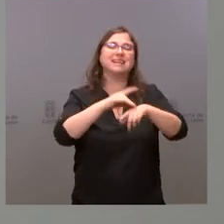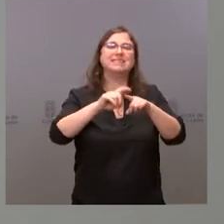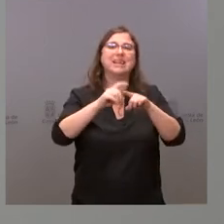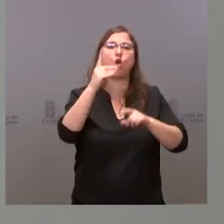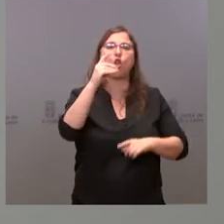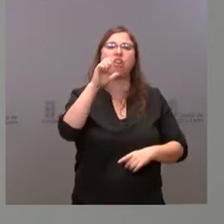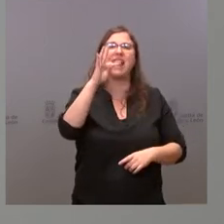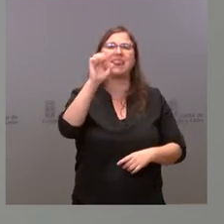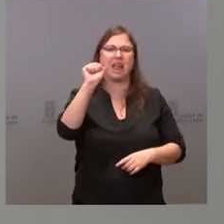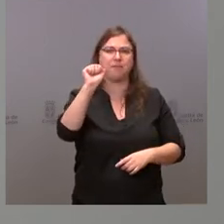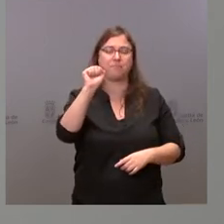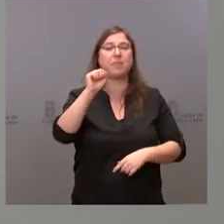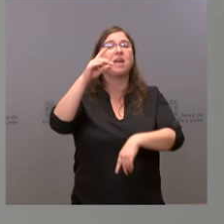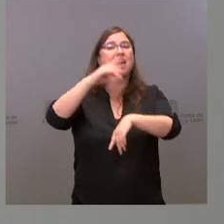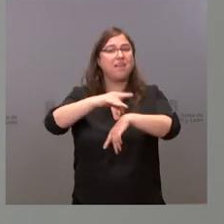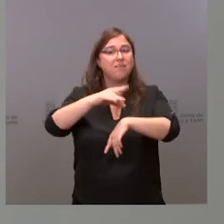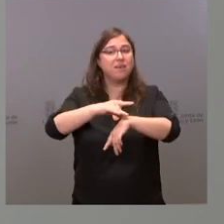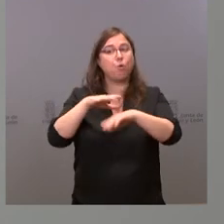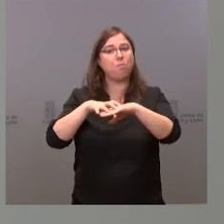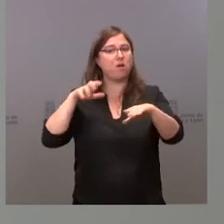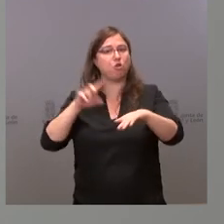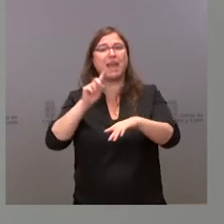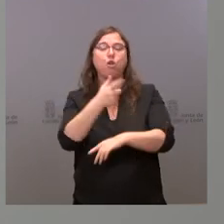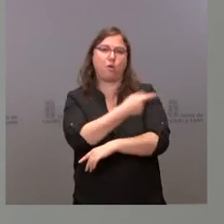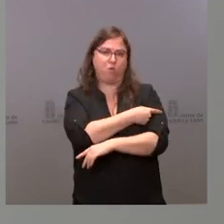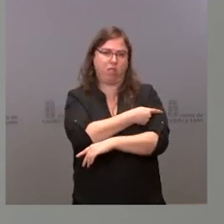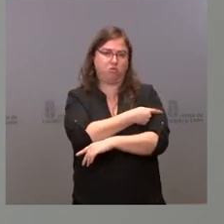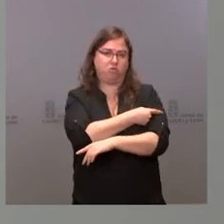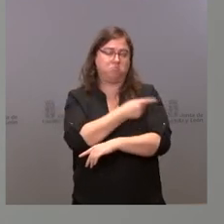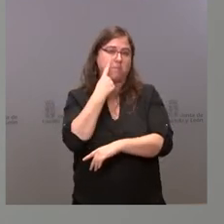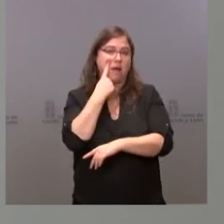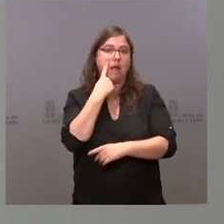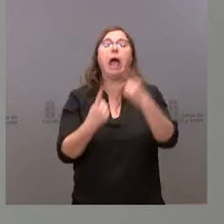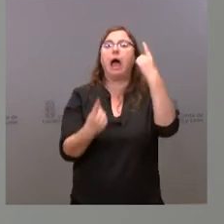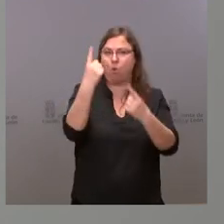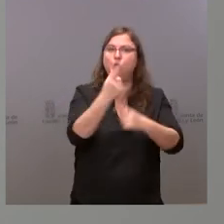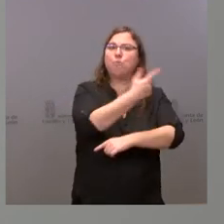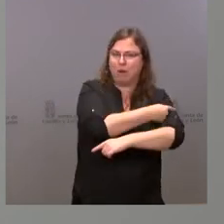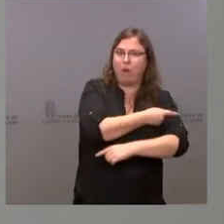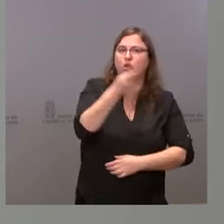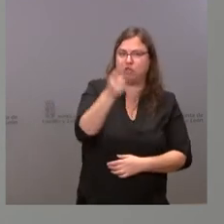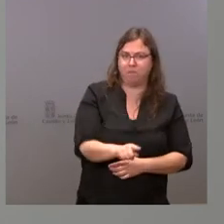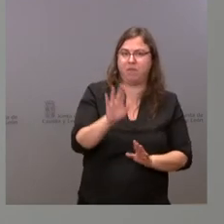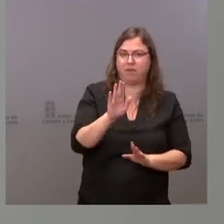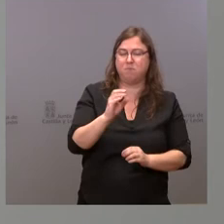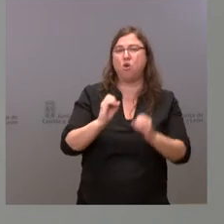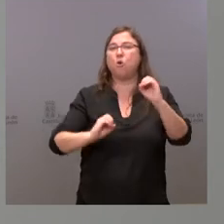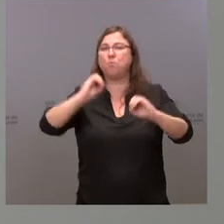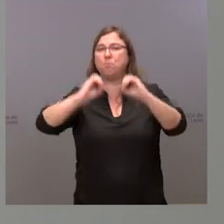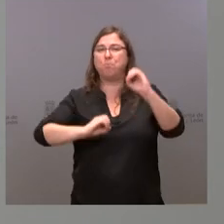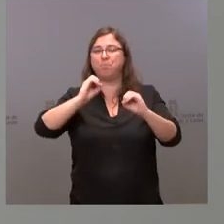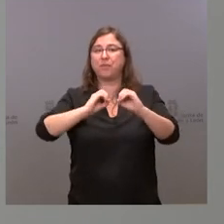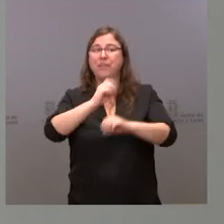pacientes generalmente no vacunados generalmente no vacunados aunque en pacientes que están vacunados para la proporción de la población